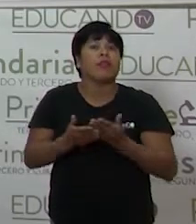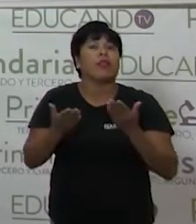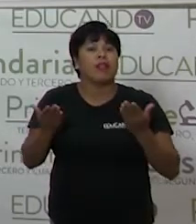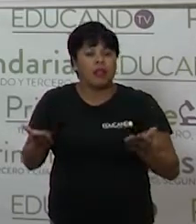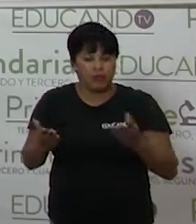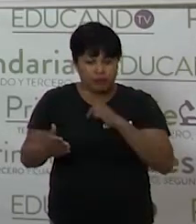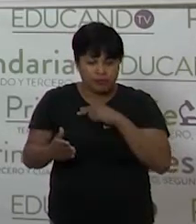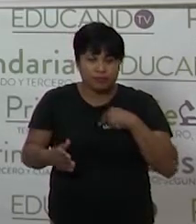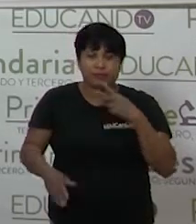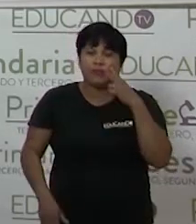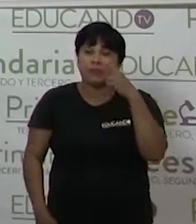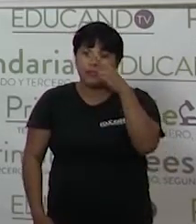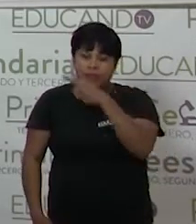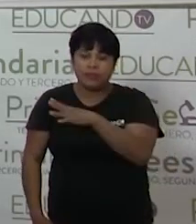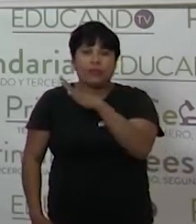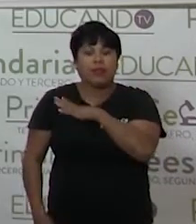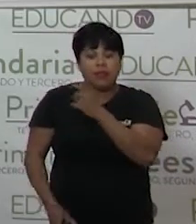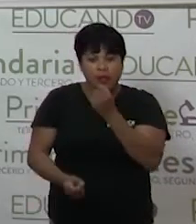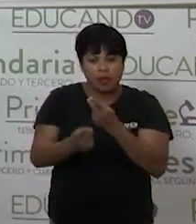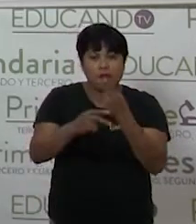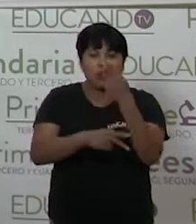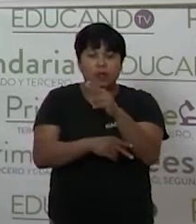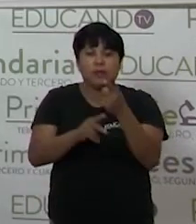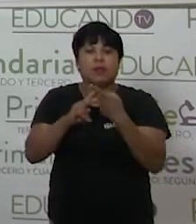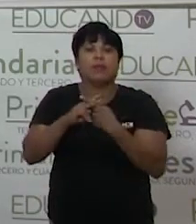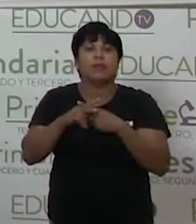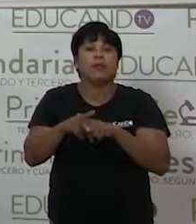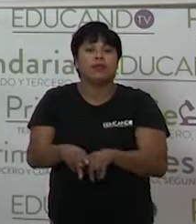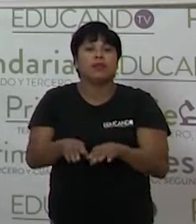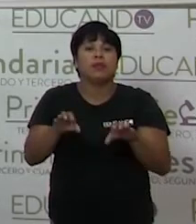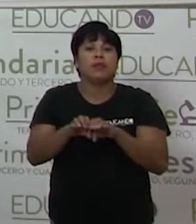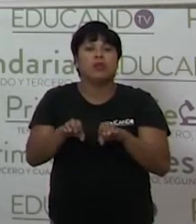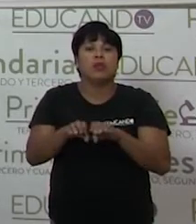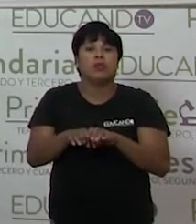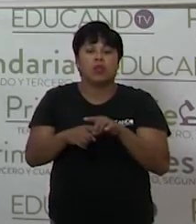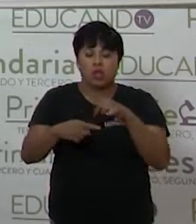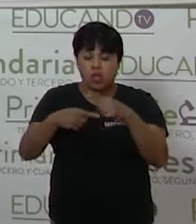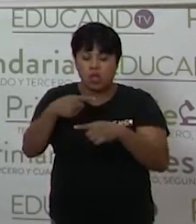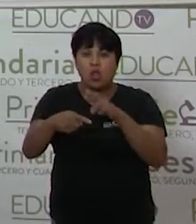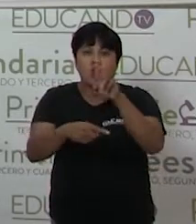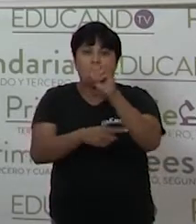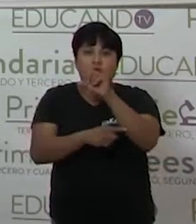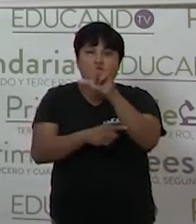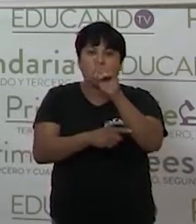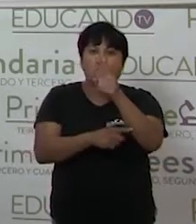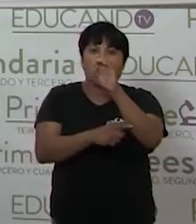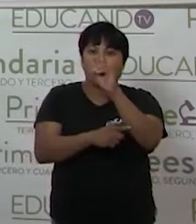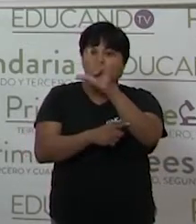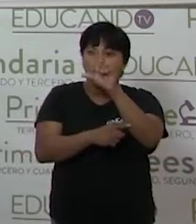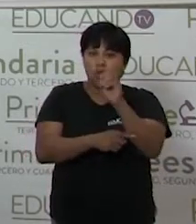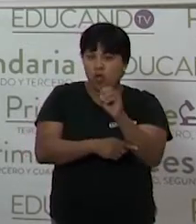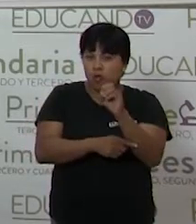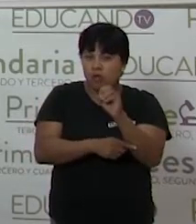ahora vamos a ver algún nombre comienza como rollo bollo